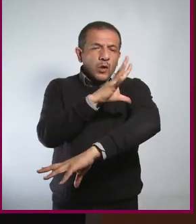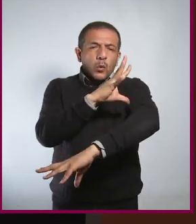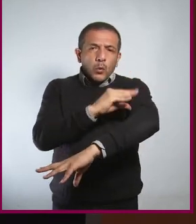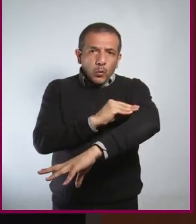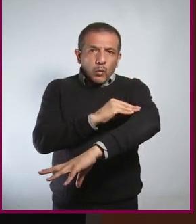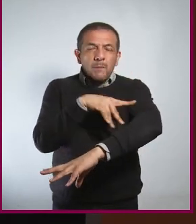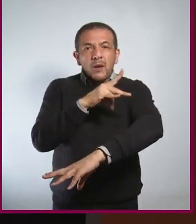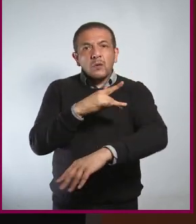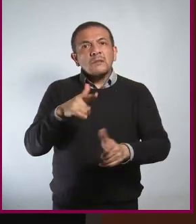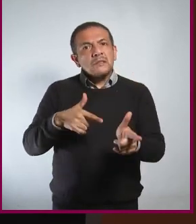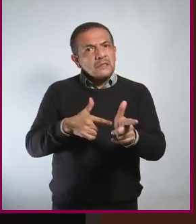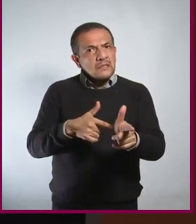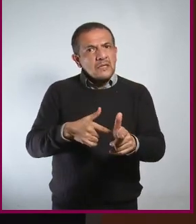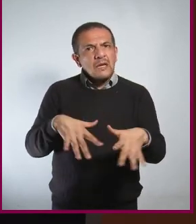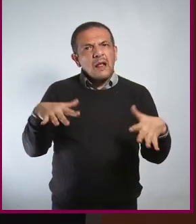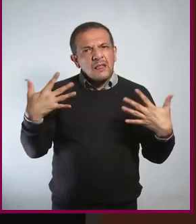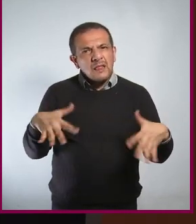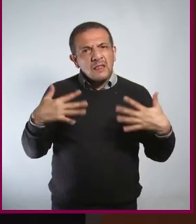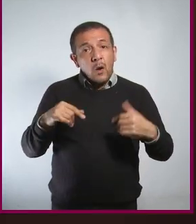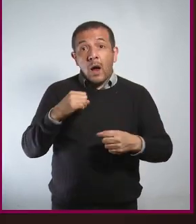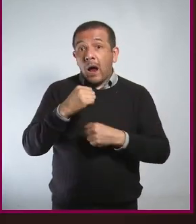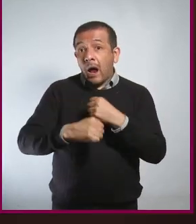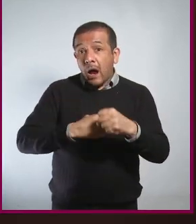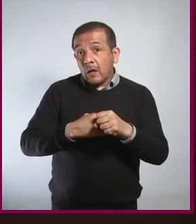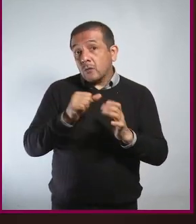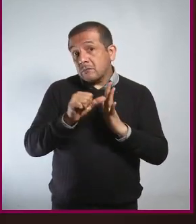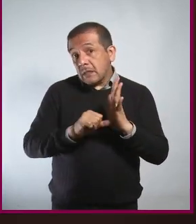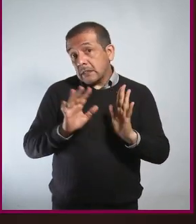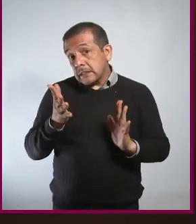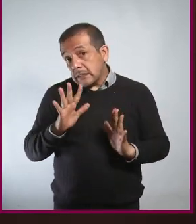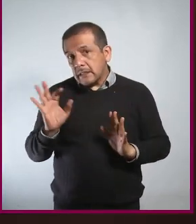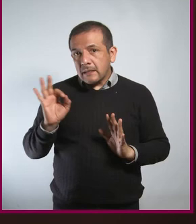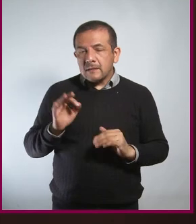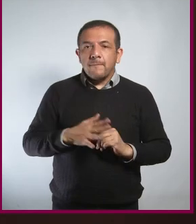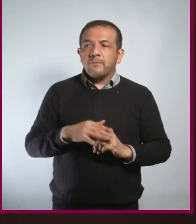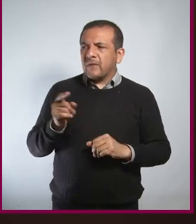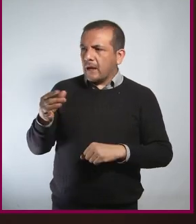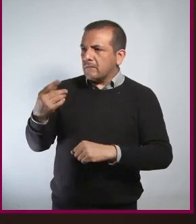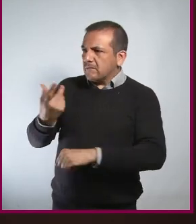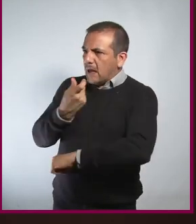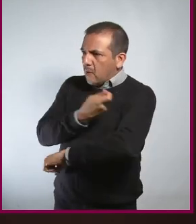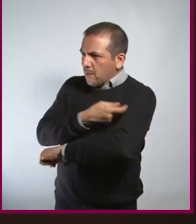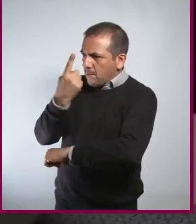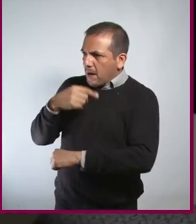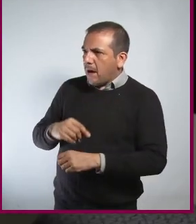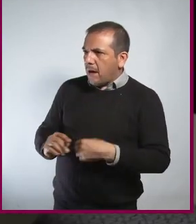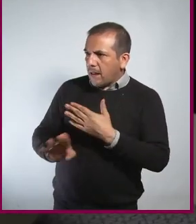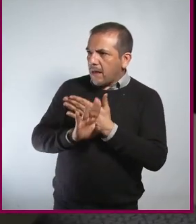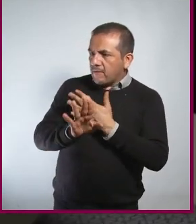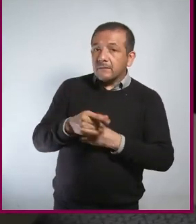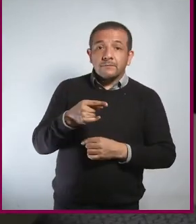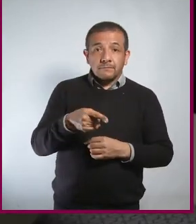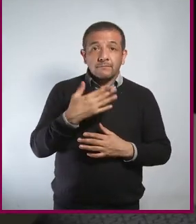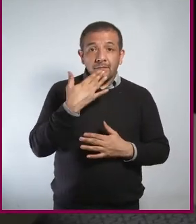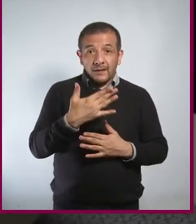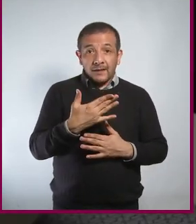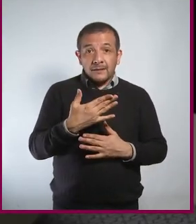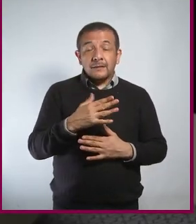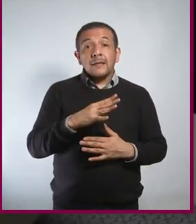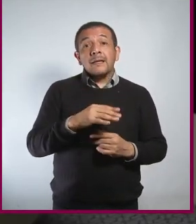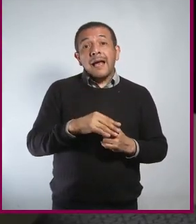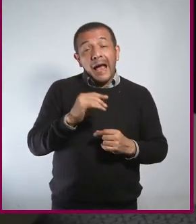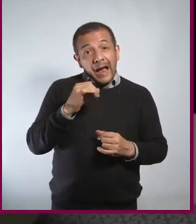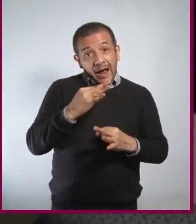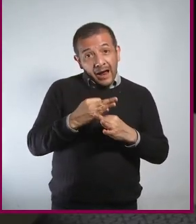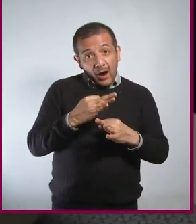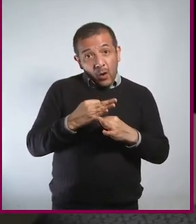esto persista durante meses o incluso años. ¿Hay vacunas para alguna de estas enfermedades? Para la enfermedad en la cual sí existe un